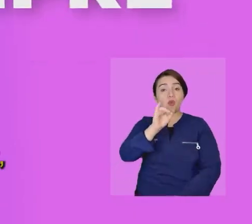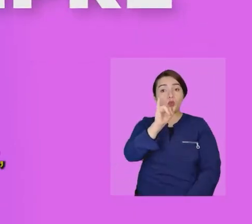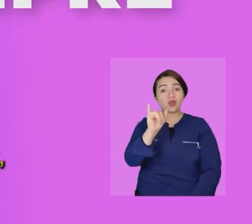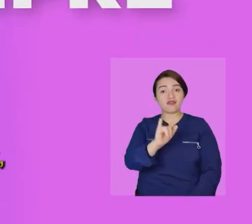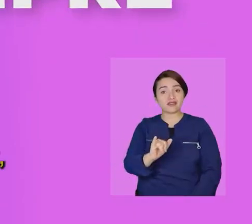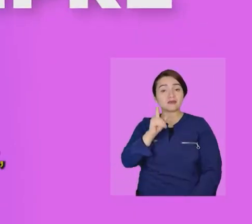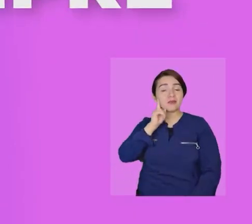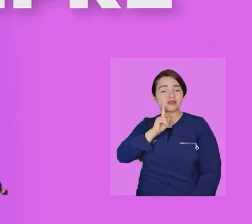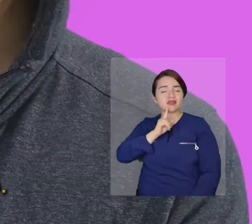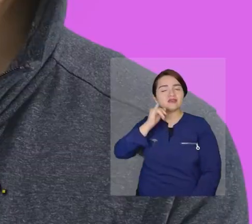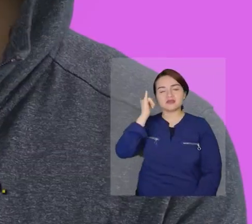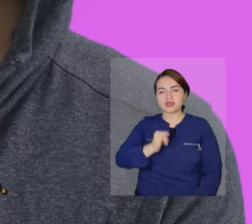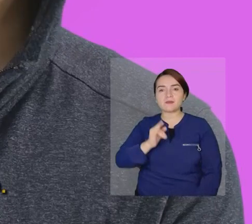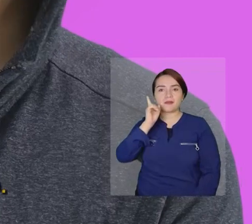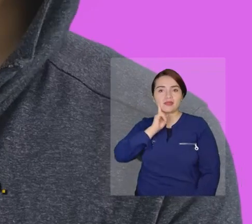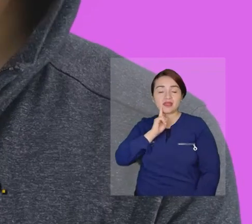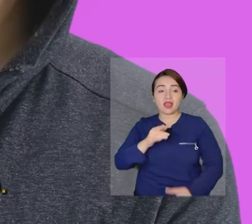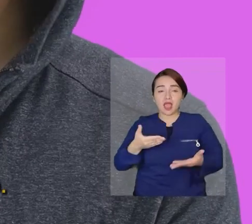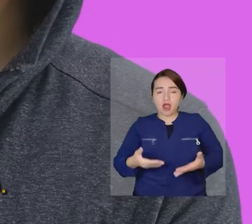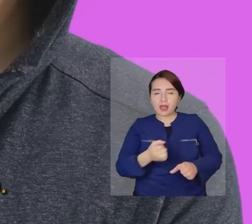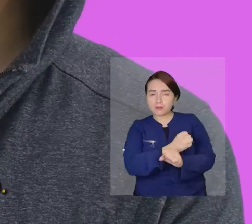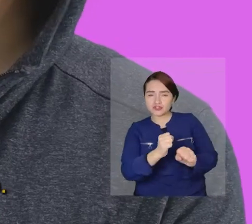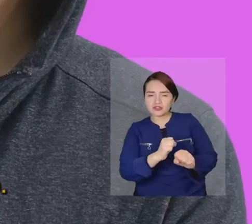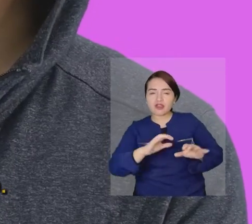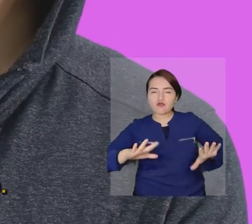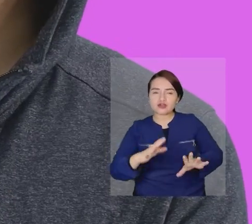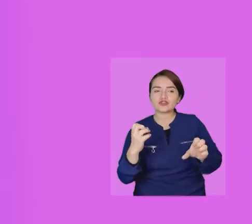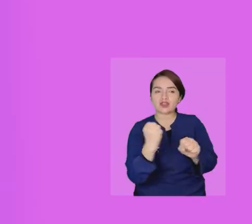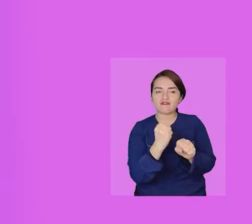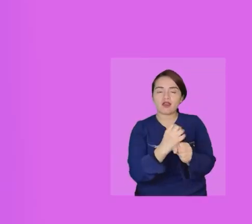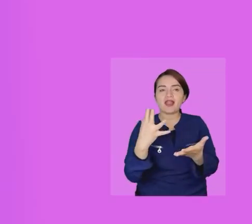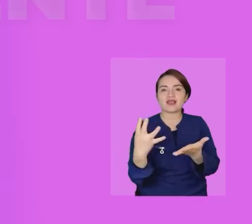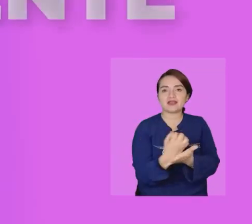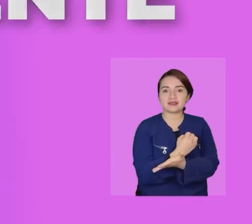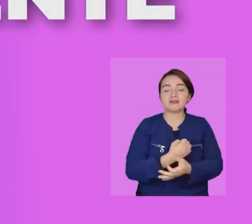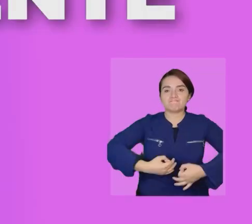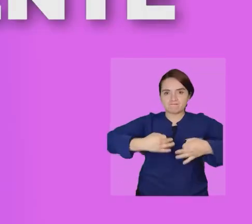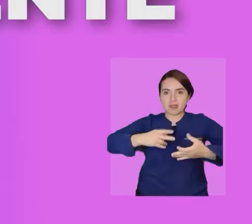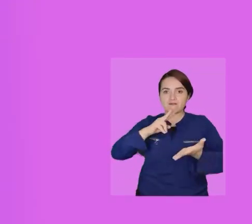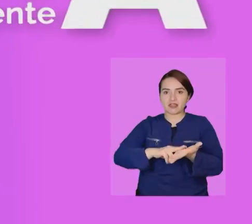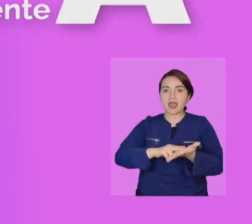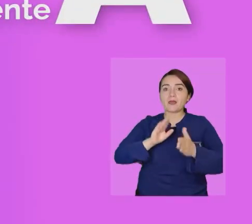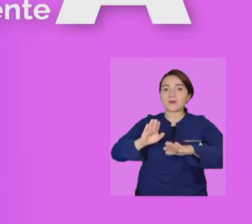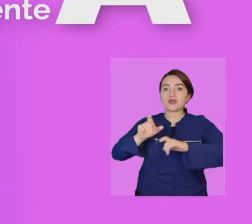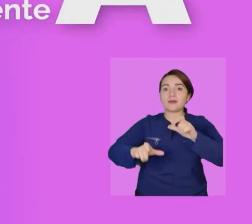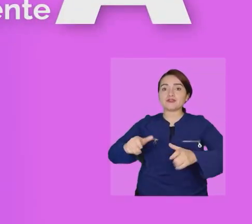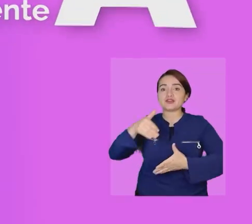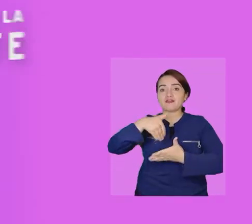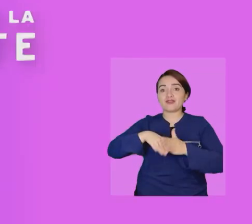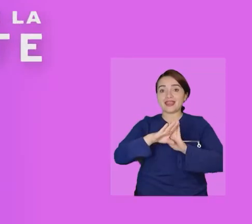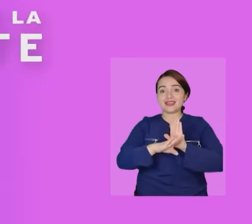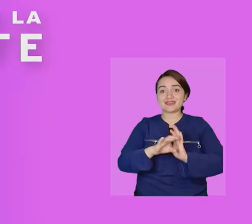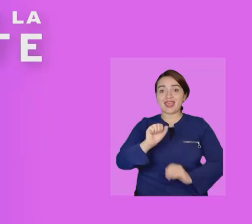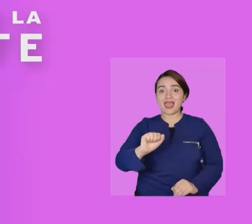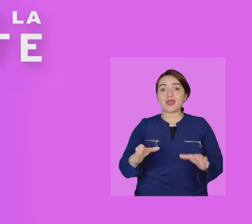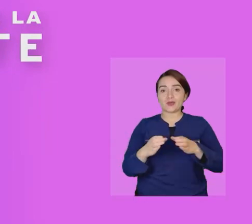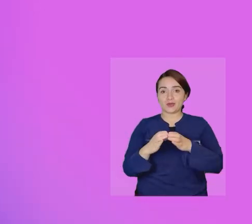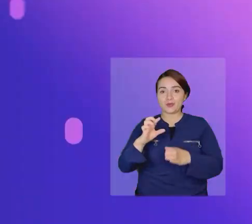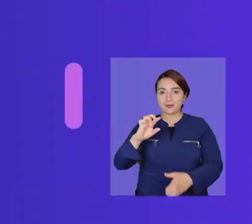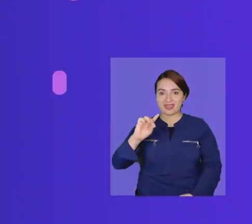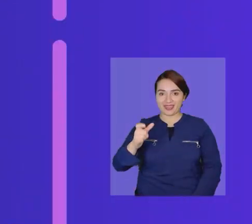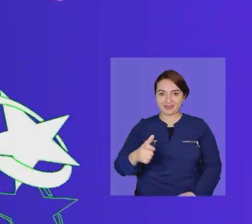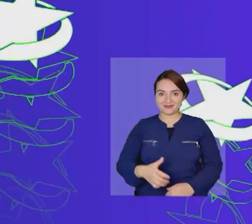una vez te miente siempre esta vez haremos posible lo imposible por la razón y por la gente potalizada del partido de la